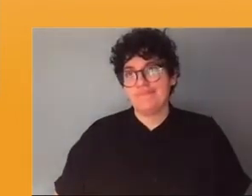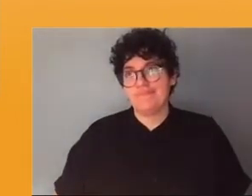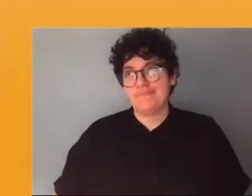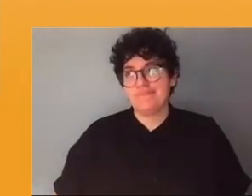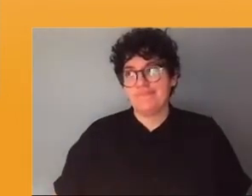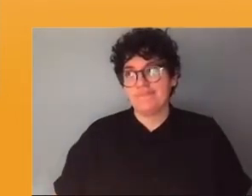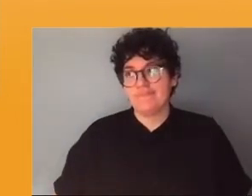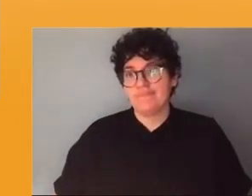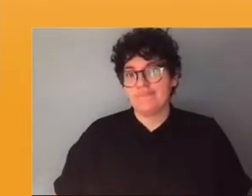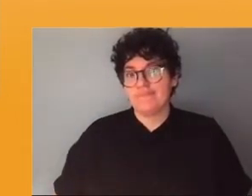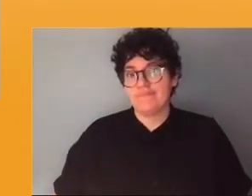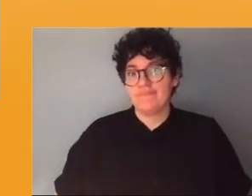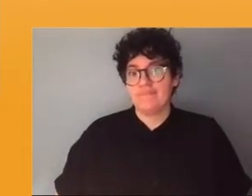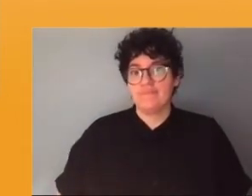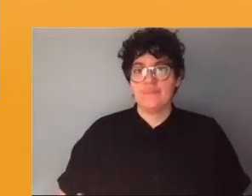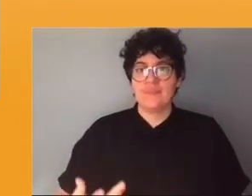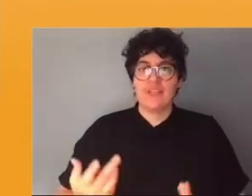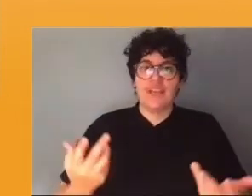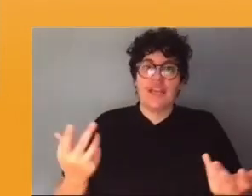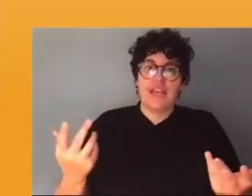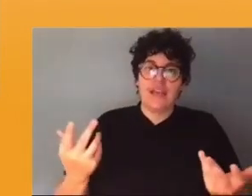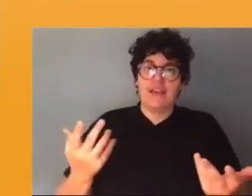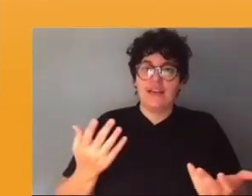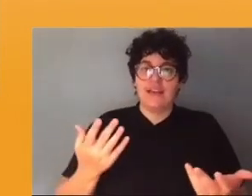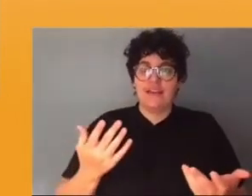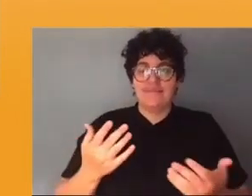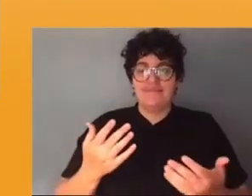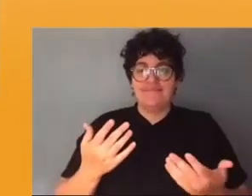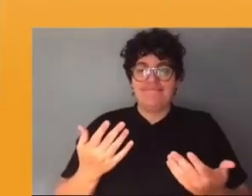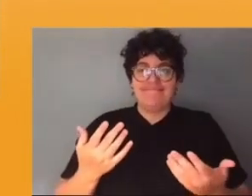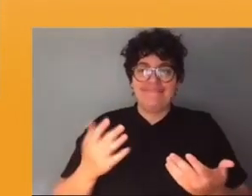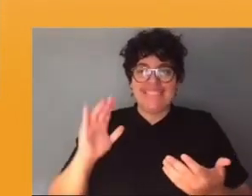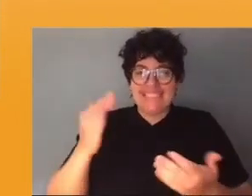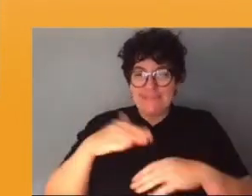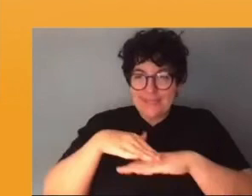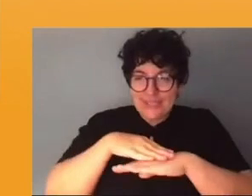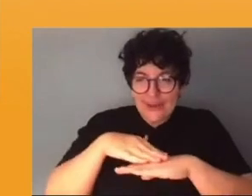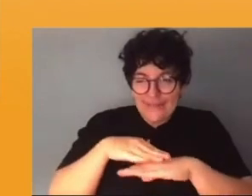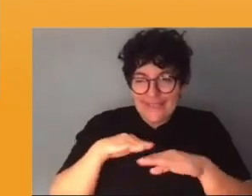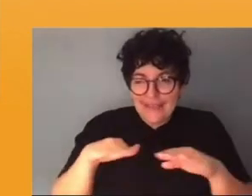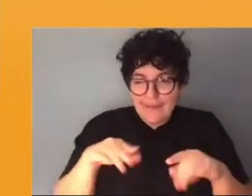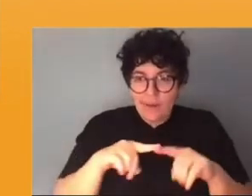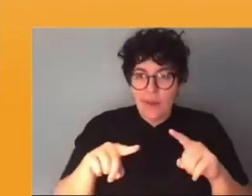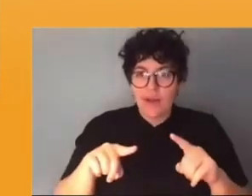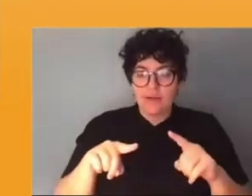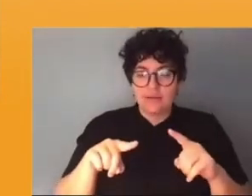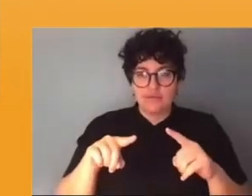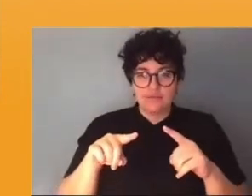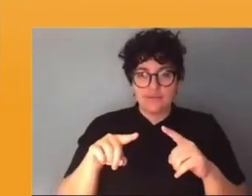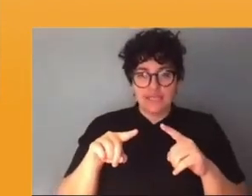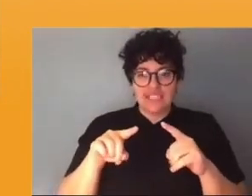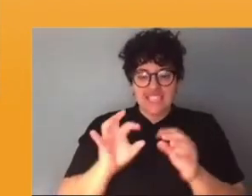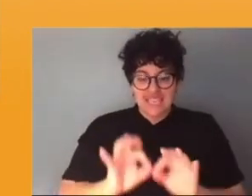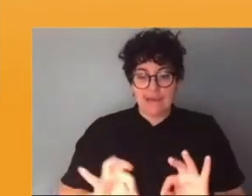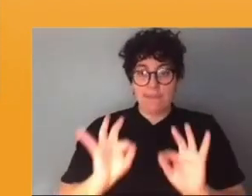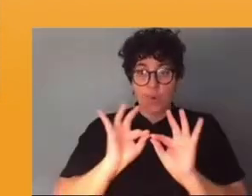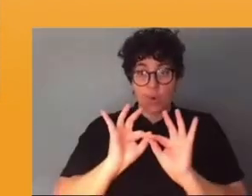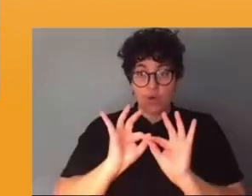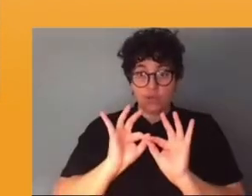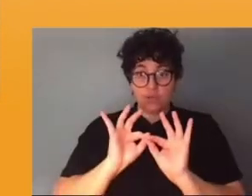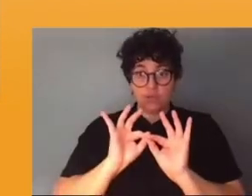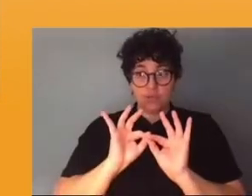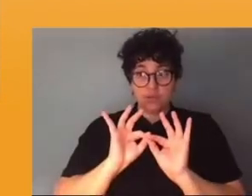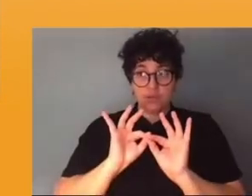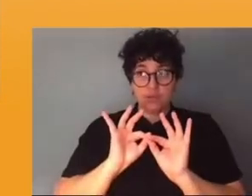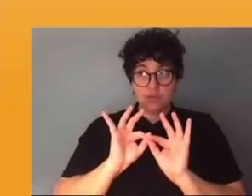sonar como muy superficial sobre eso, pero es sobre la importancia que le das a algo que lo hace más